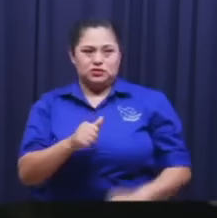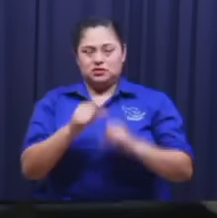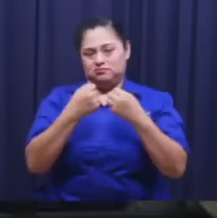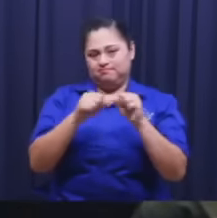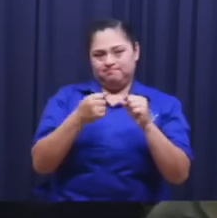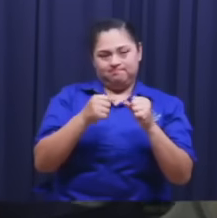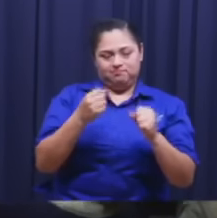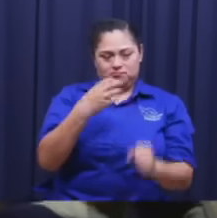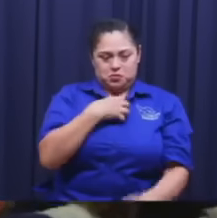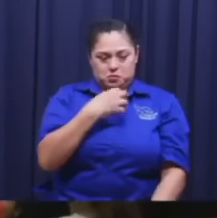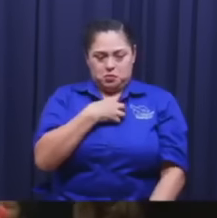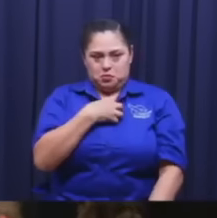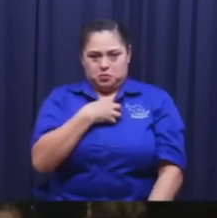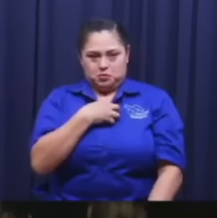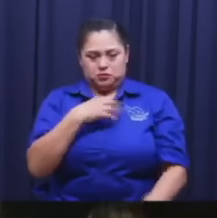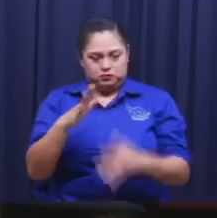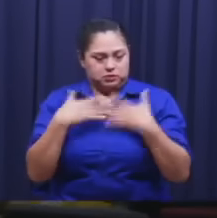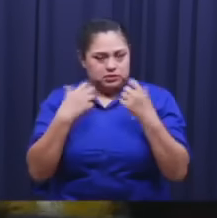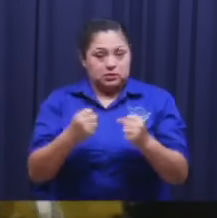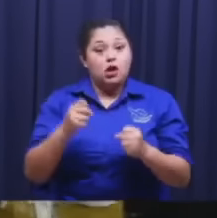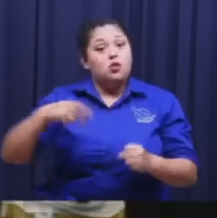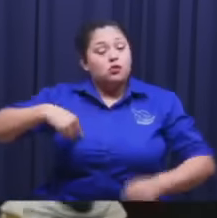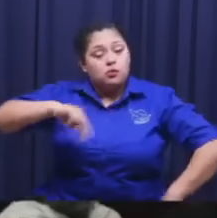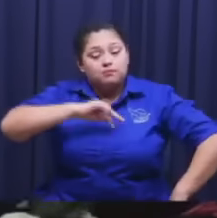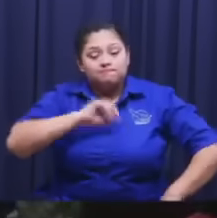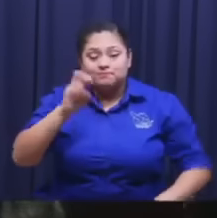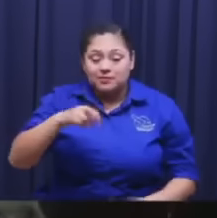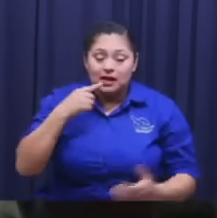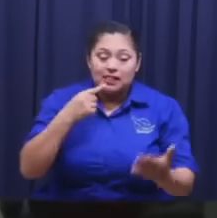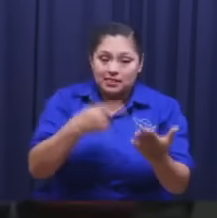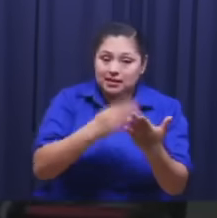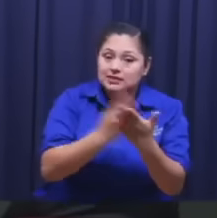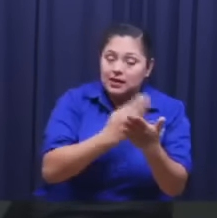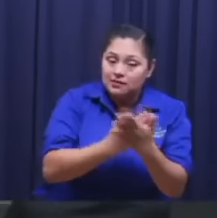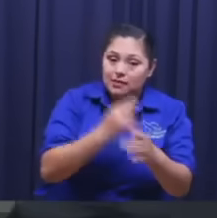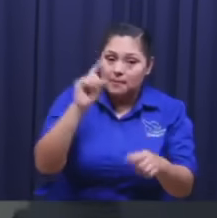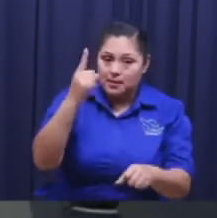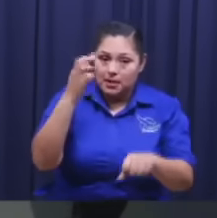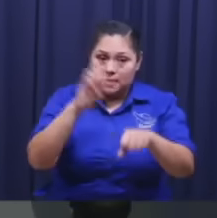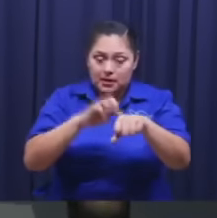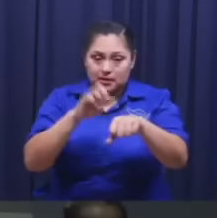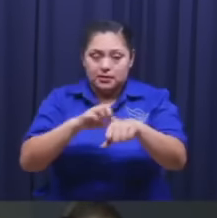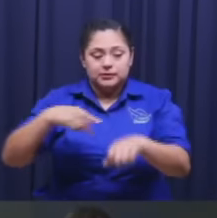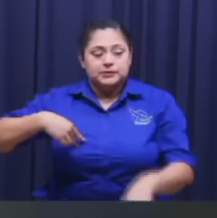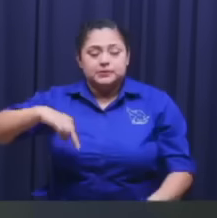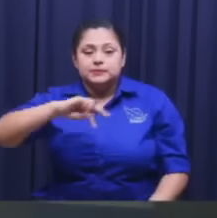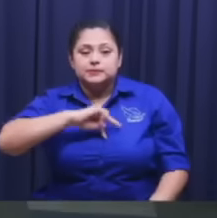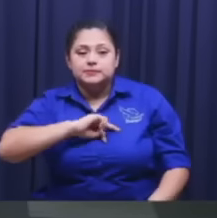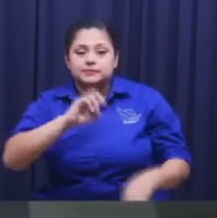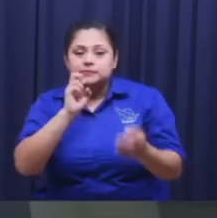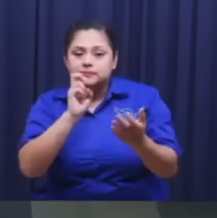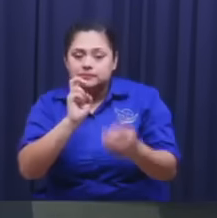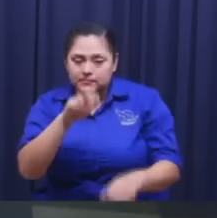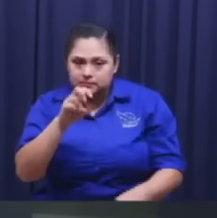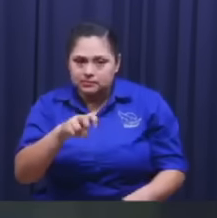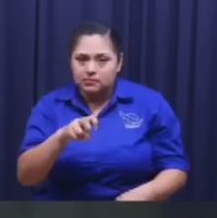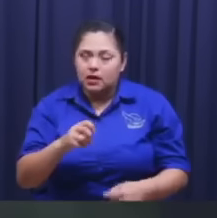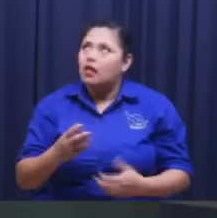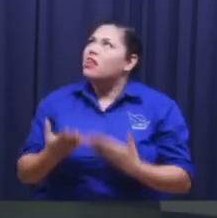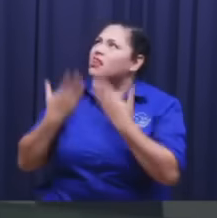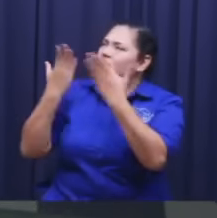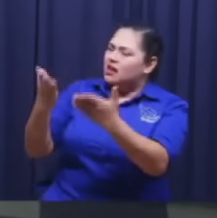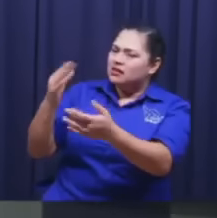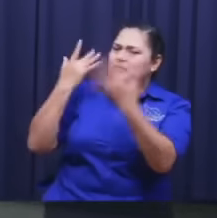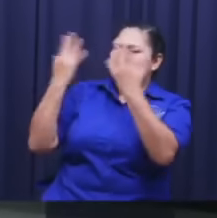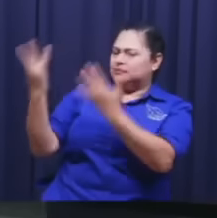hacerlo. Por eso es que necesitamos, y la Biblia dice en 1 Pedro, que nosotros necesitamos poner toda nuestra esperanza